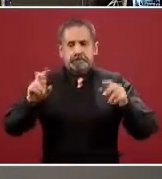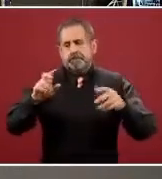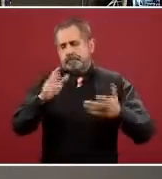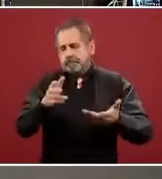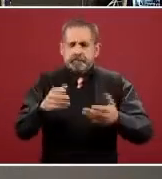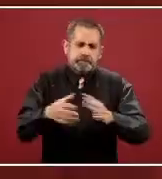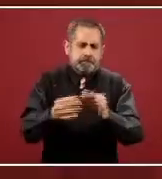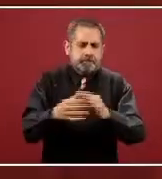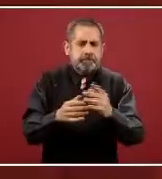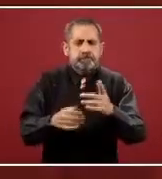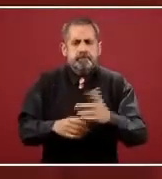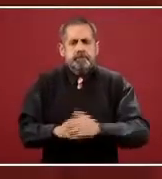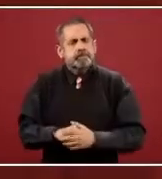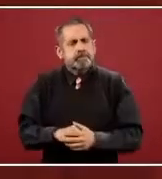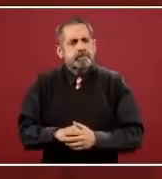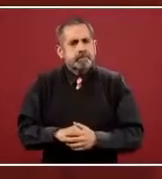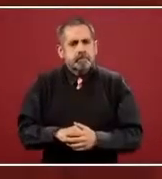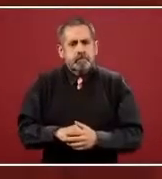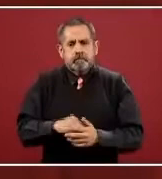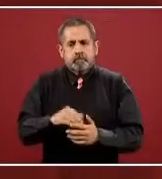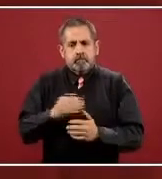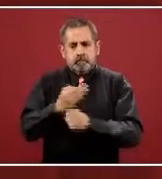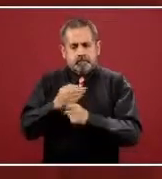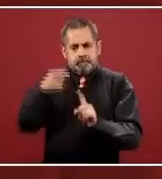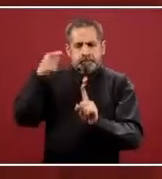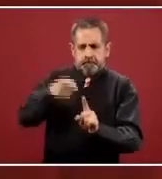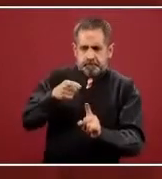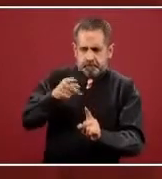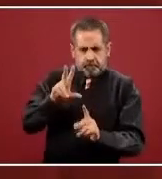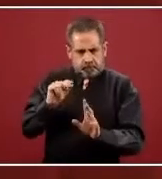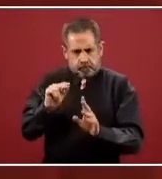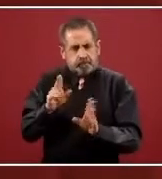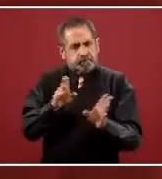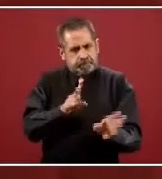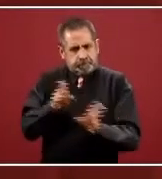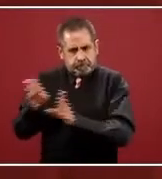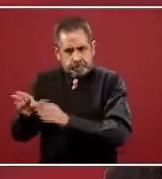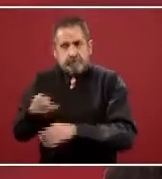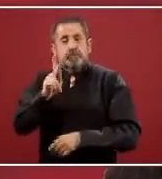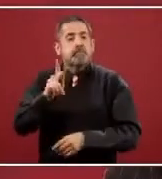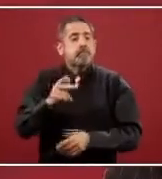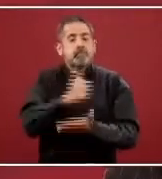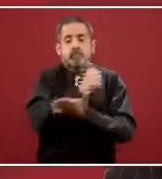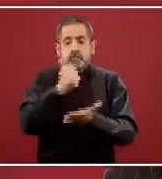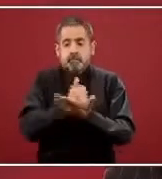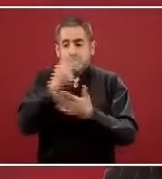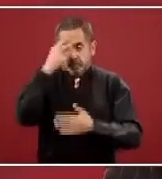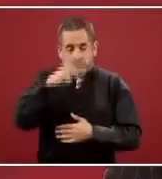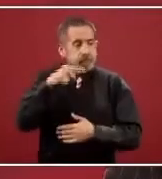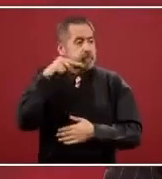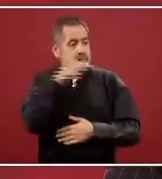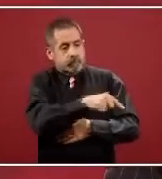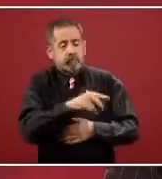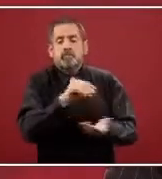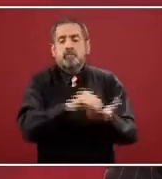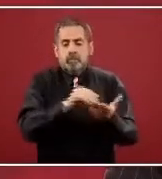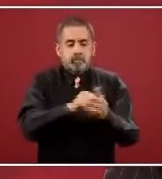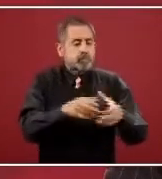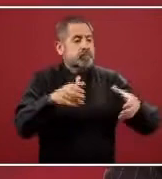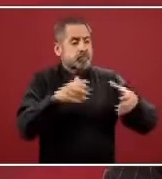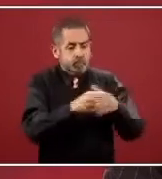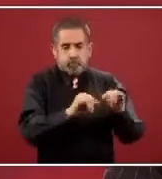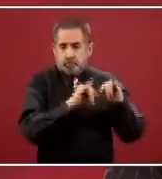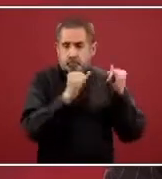lo comentaba, no es el marco, pero comentar que además de la Ciudad de México, sesionan permanentemente, de